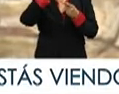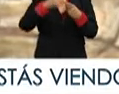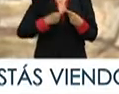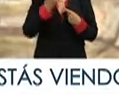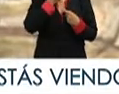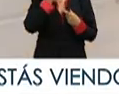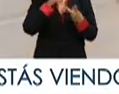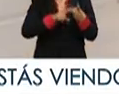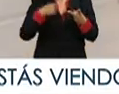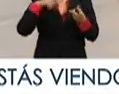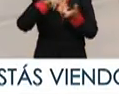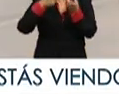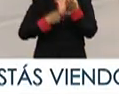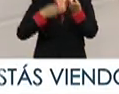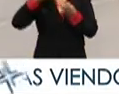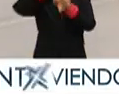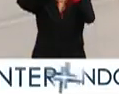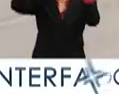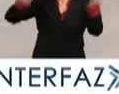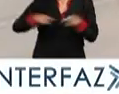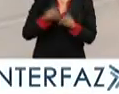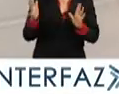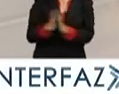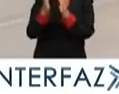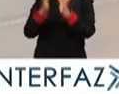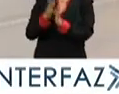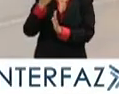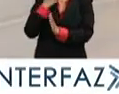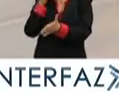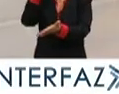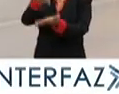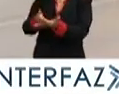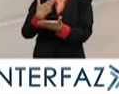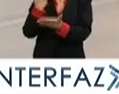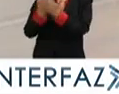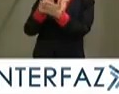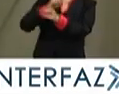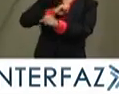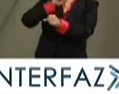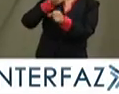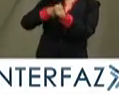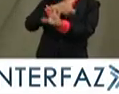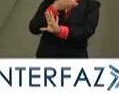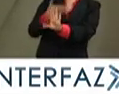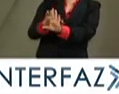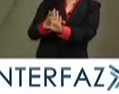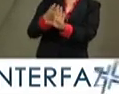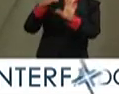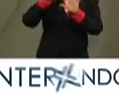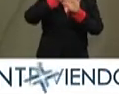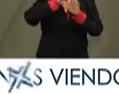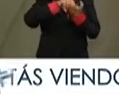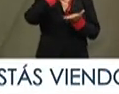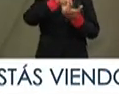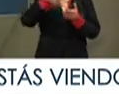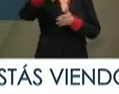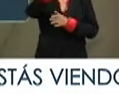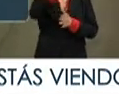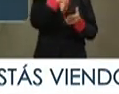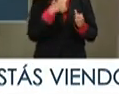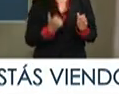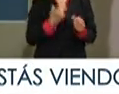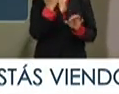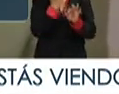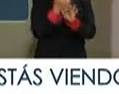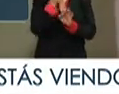vida cotidiana, proyectos murales y participación política y crítica social. Me parece que Saltillo es un marco interesante